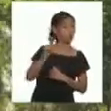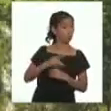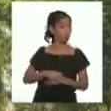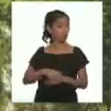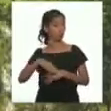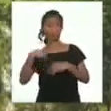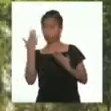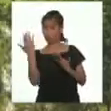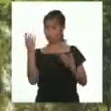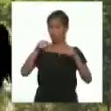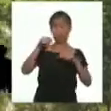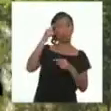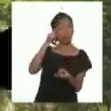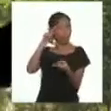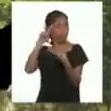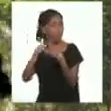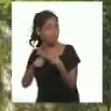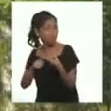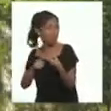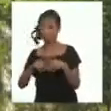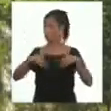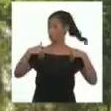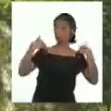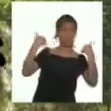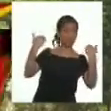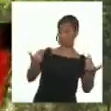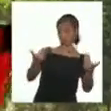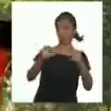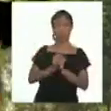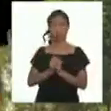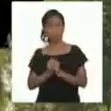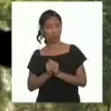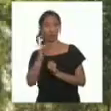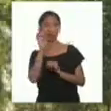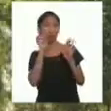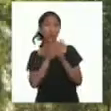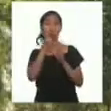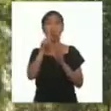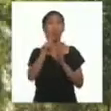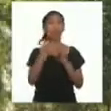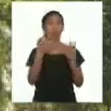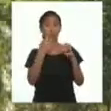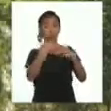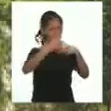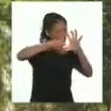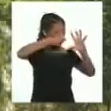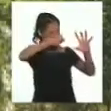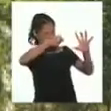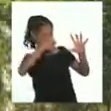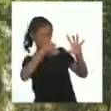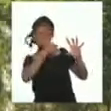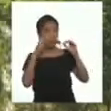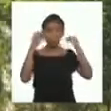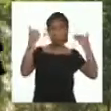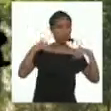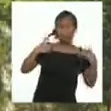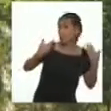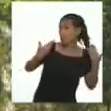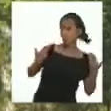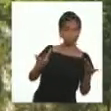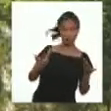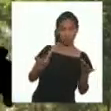no hubieses podido lograr tus sueños de ser parte de la Asociación de Científicos, pues muchos derechos